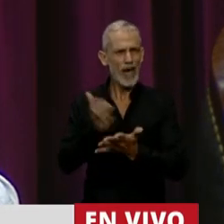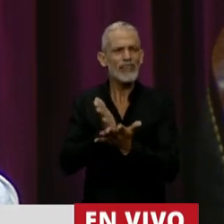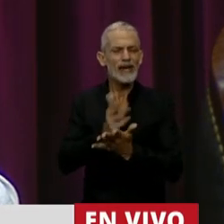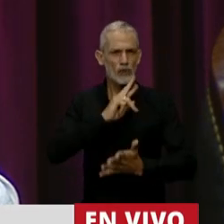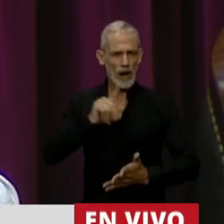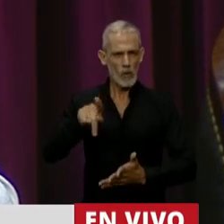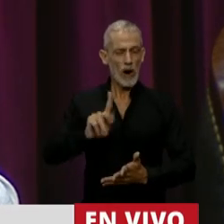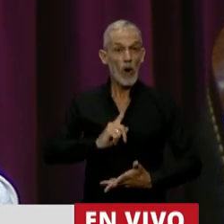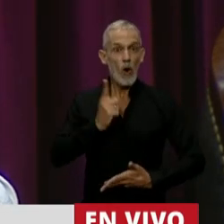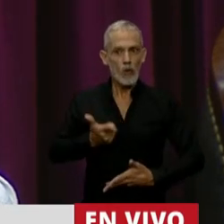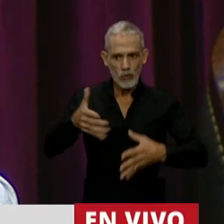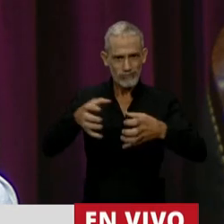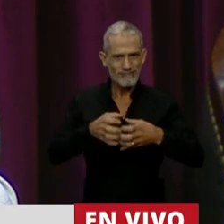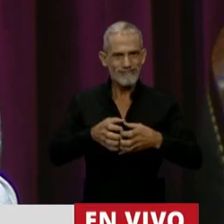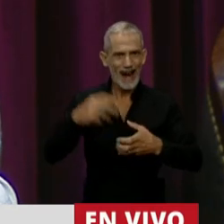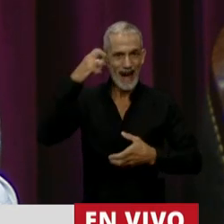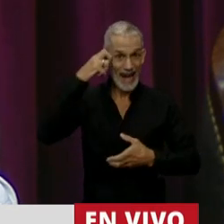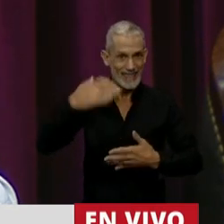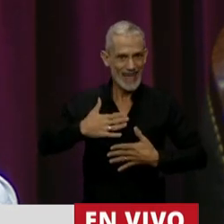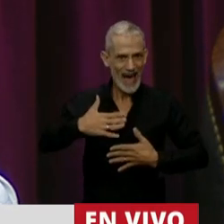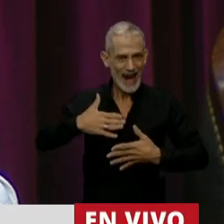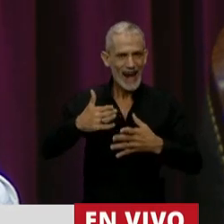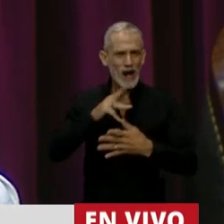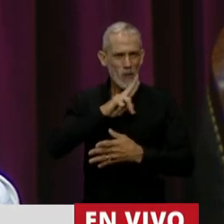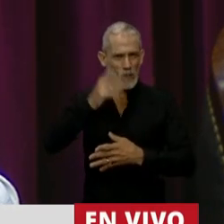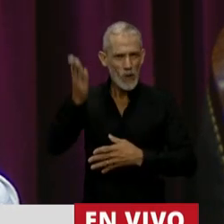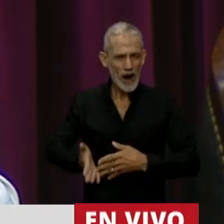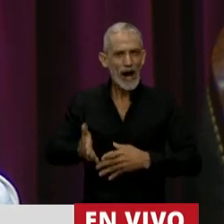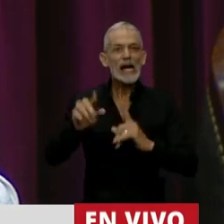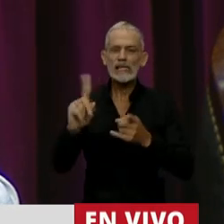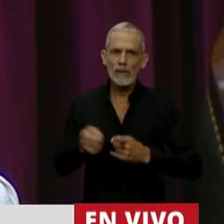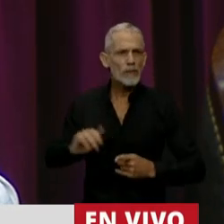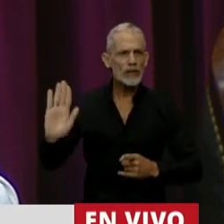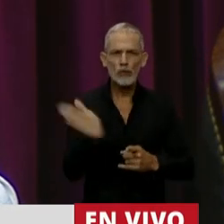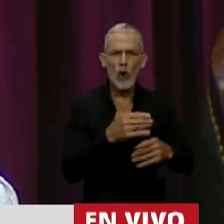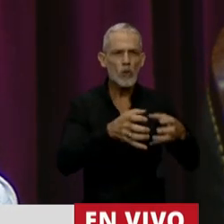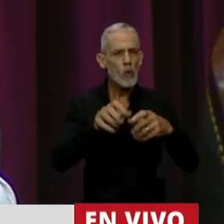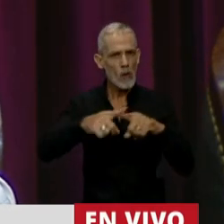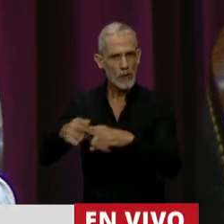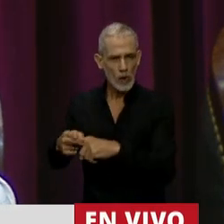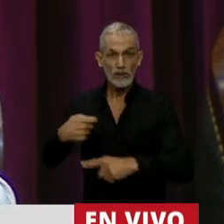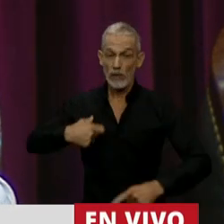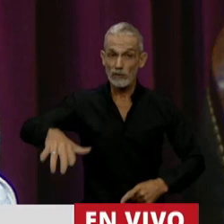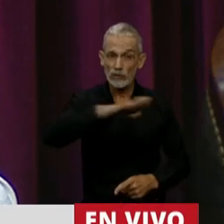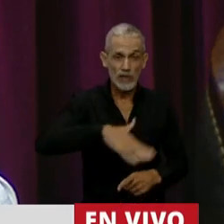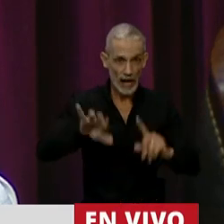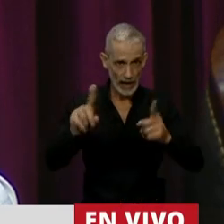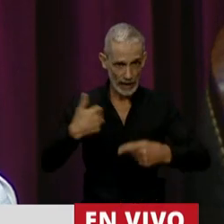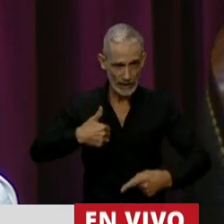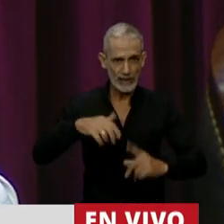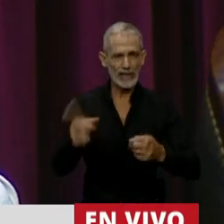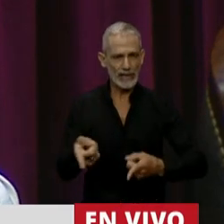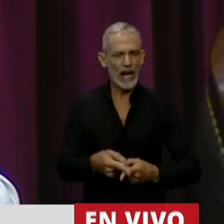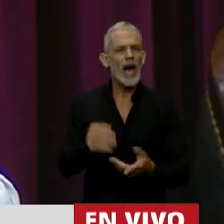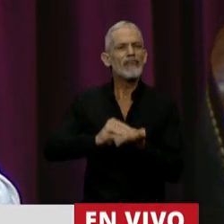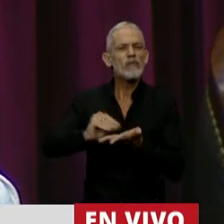no solamente para mi partido, la Unión Cívica Radical, sino para todo el arco político y para la sociedad.